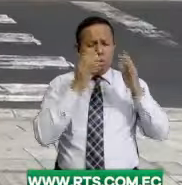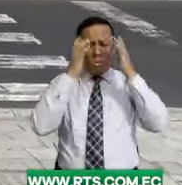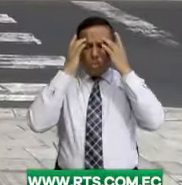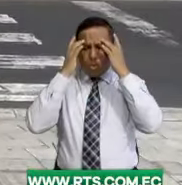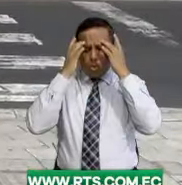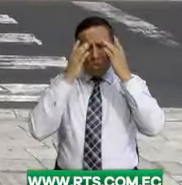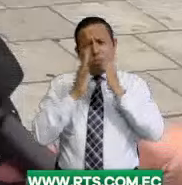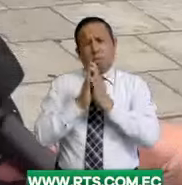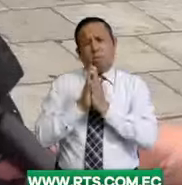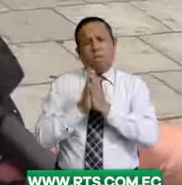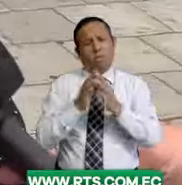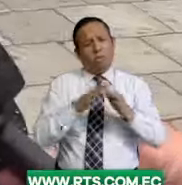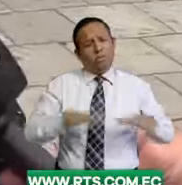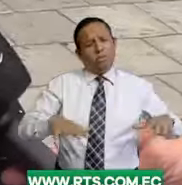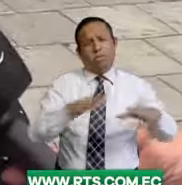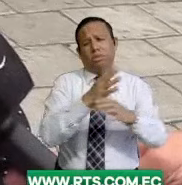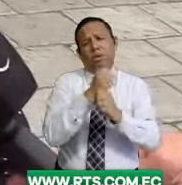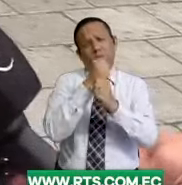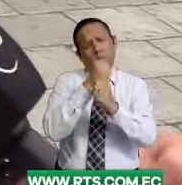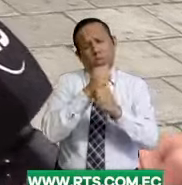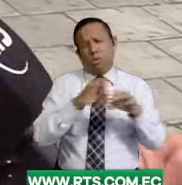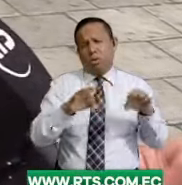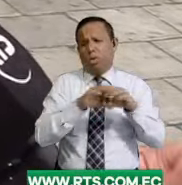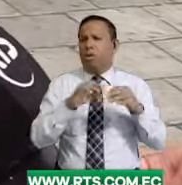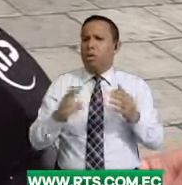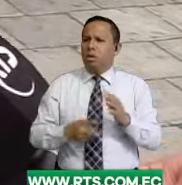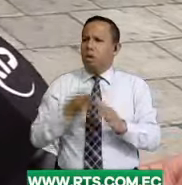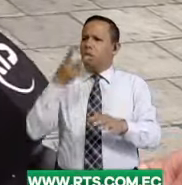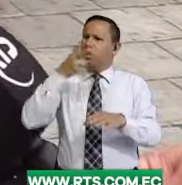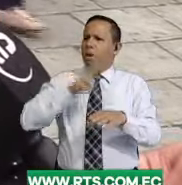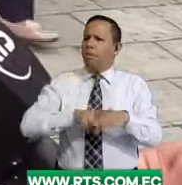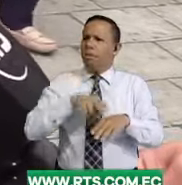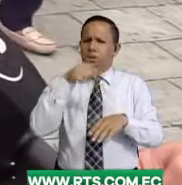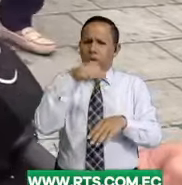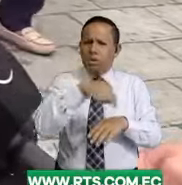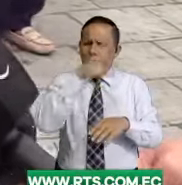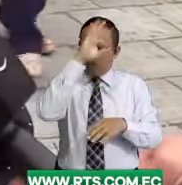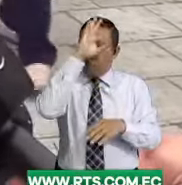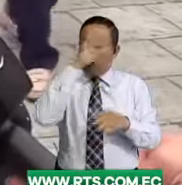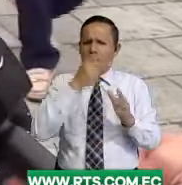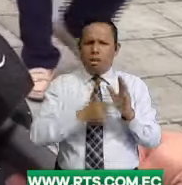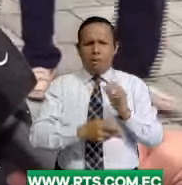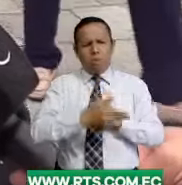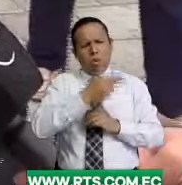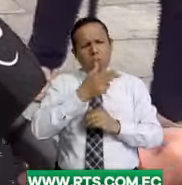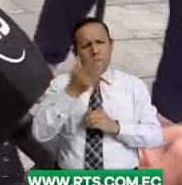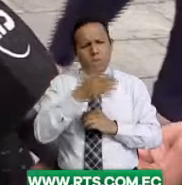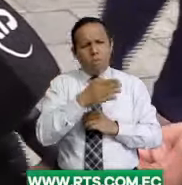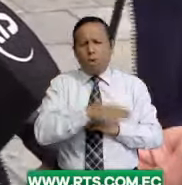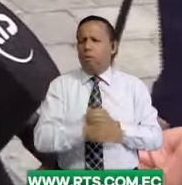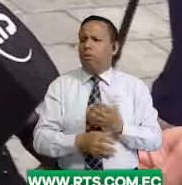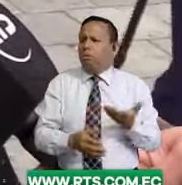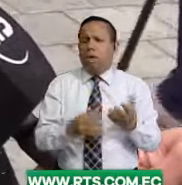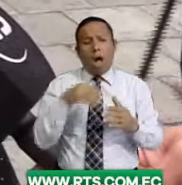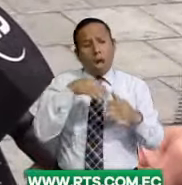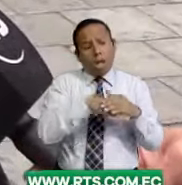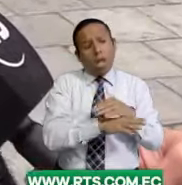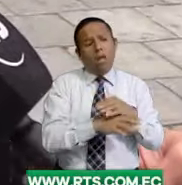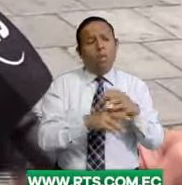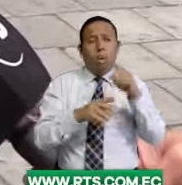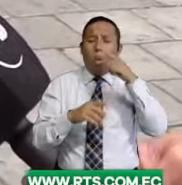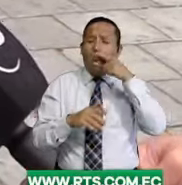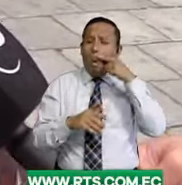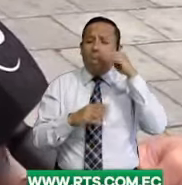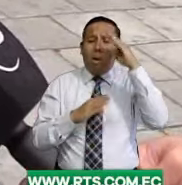en este hospital. Es la segunda vez que en un lugar como este pues pasen estas cosas. Y los guardias, en vez de estar adentro, pues me parece que